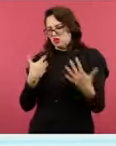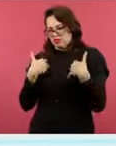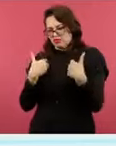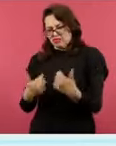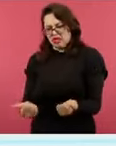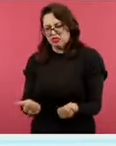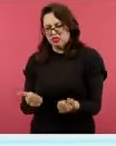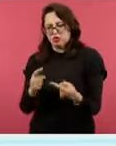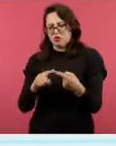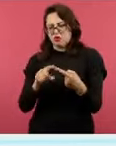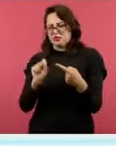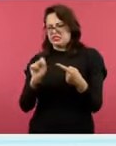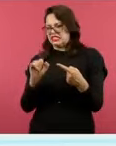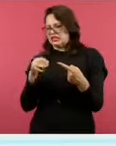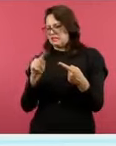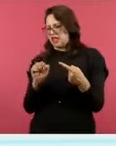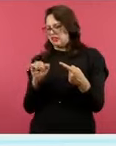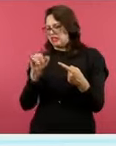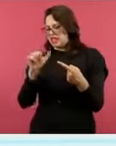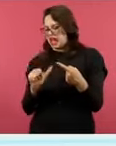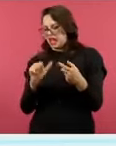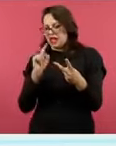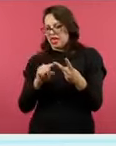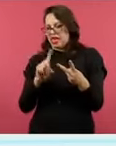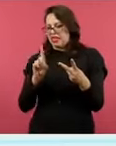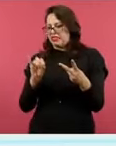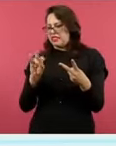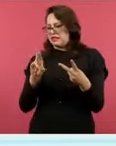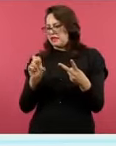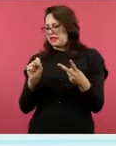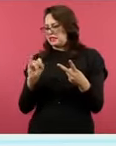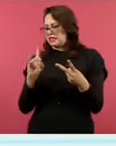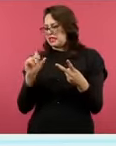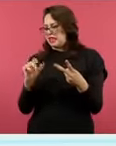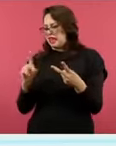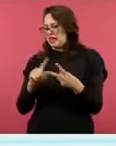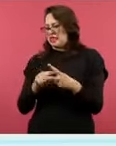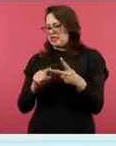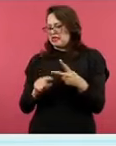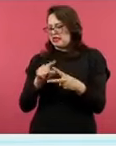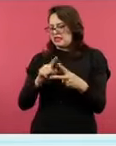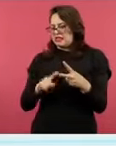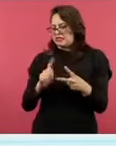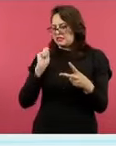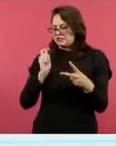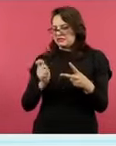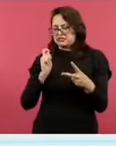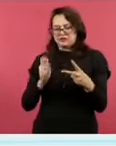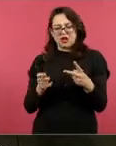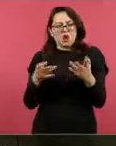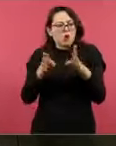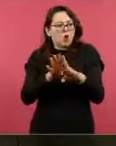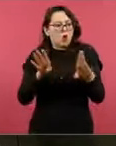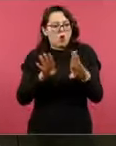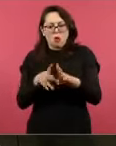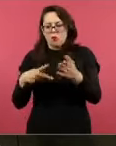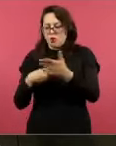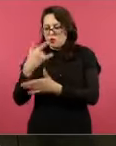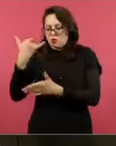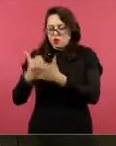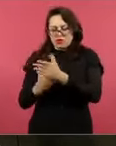la biodiversidad? La van a analizar, van a hacer un plan de trabajo, porque en este proyecto, mamás y papás, los niños van